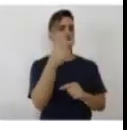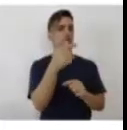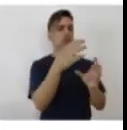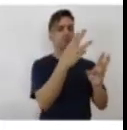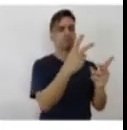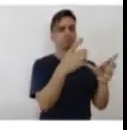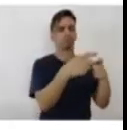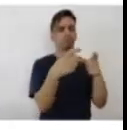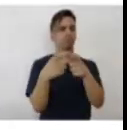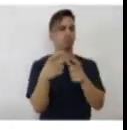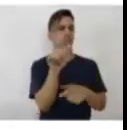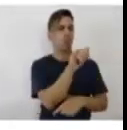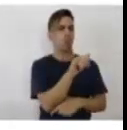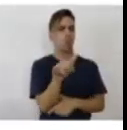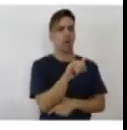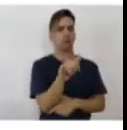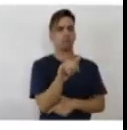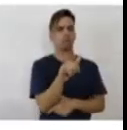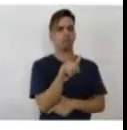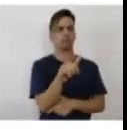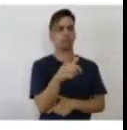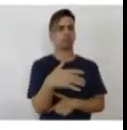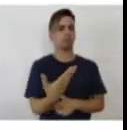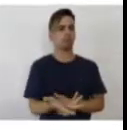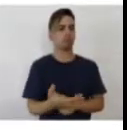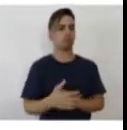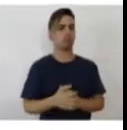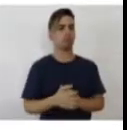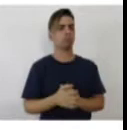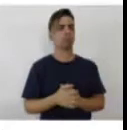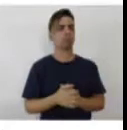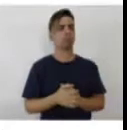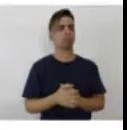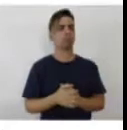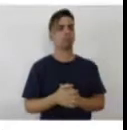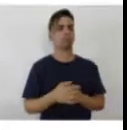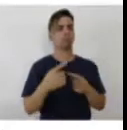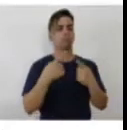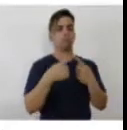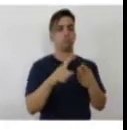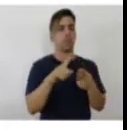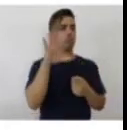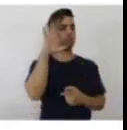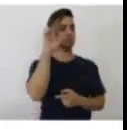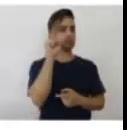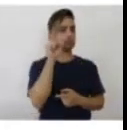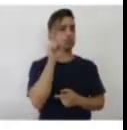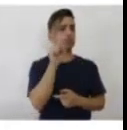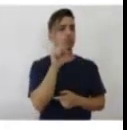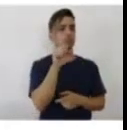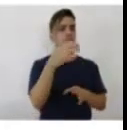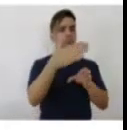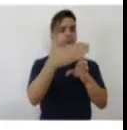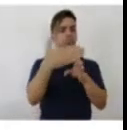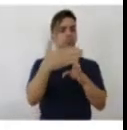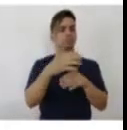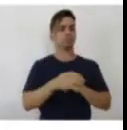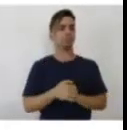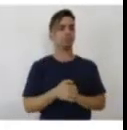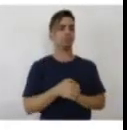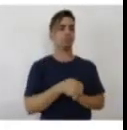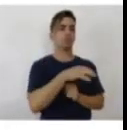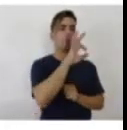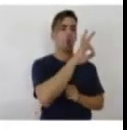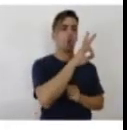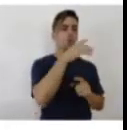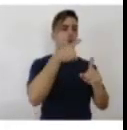cantidades iguales y se sigue manteniendo el sentido de la desigualdad. 8 más 3,